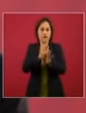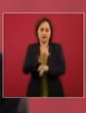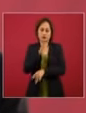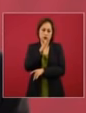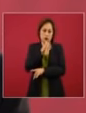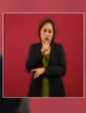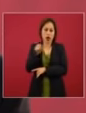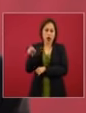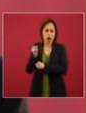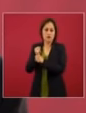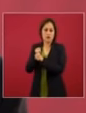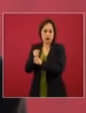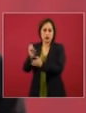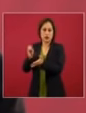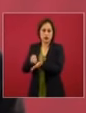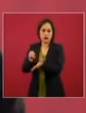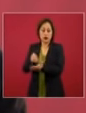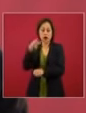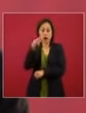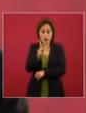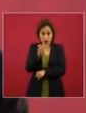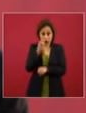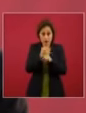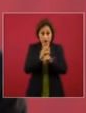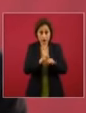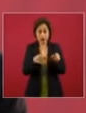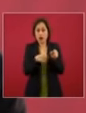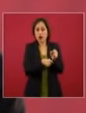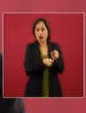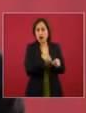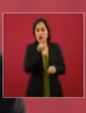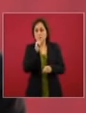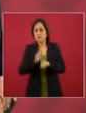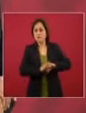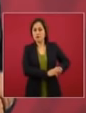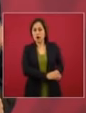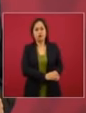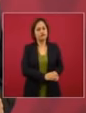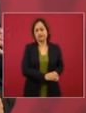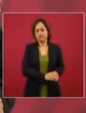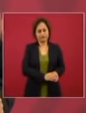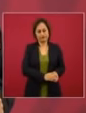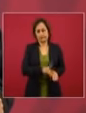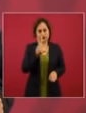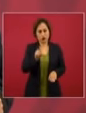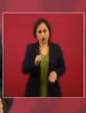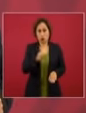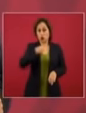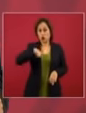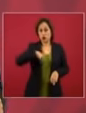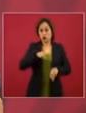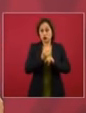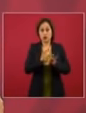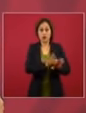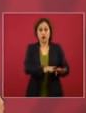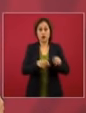esté ocultando o que se esté reservando, ¿sí?, la información. No se reserva nada. Hace